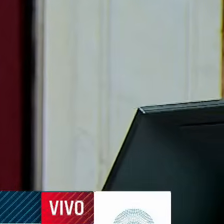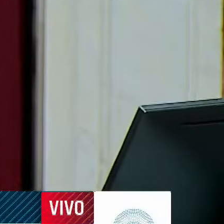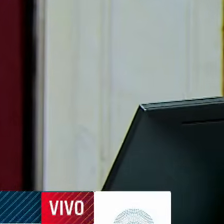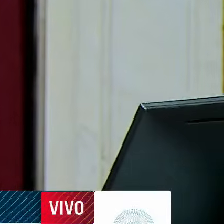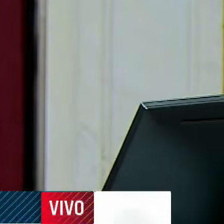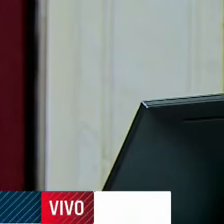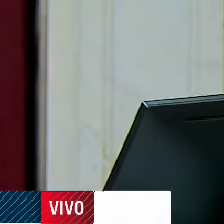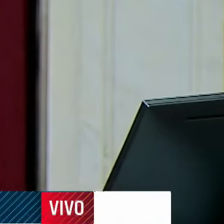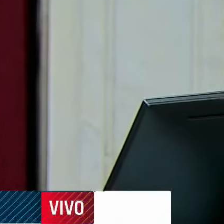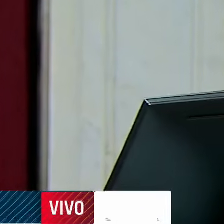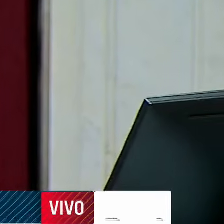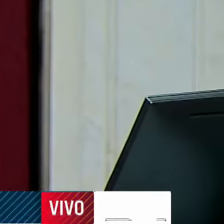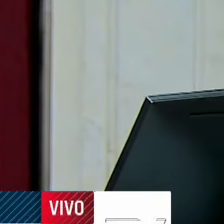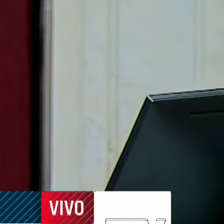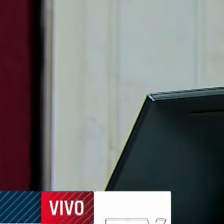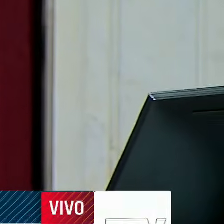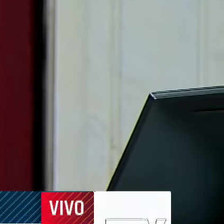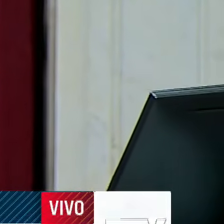Diputado